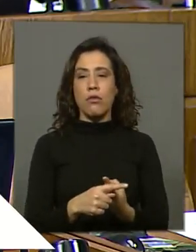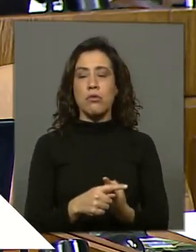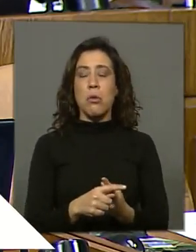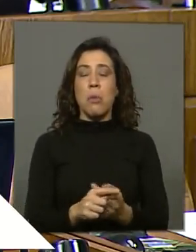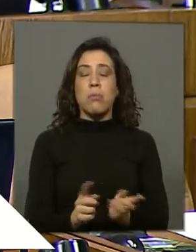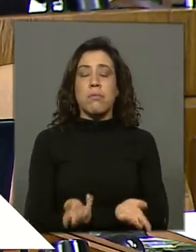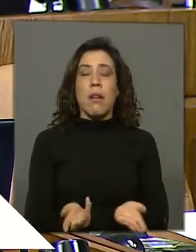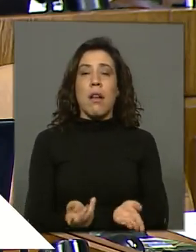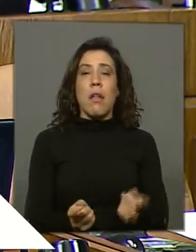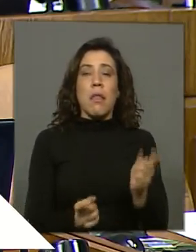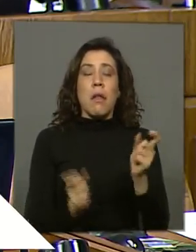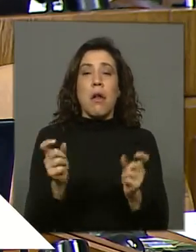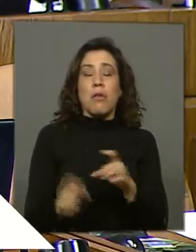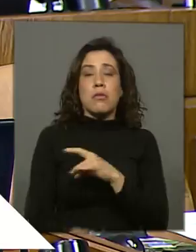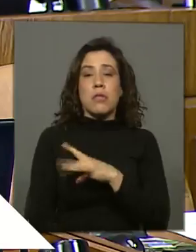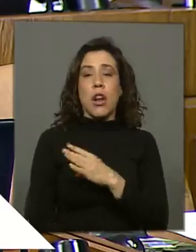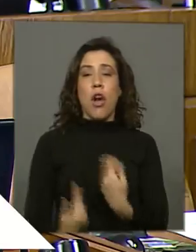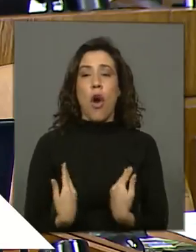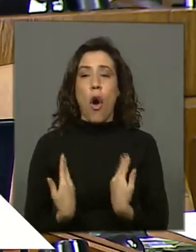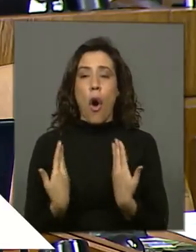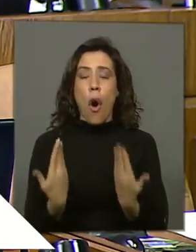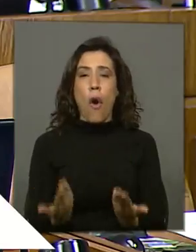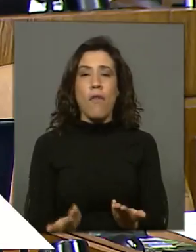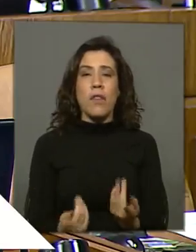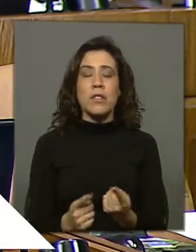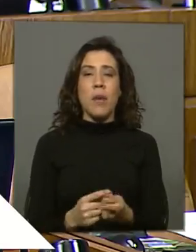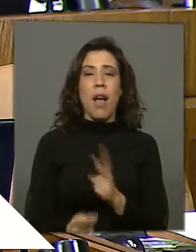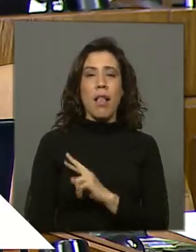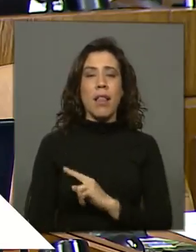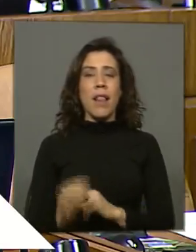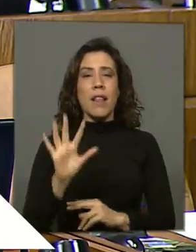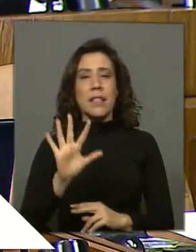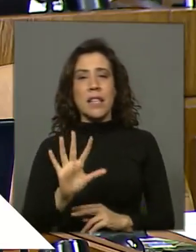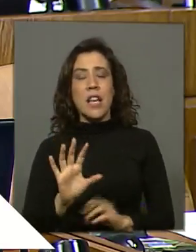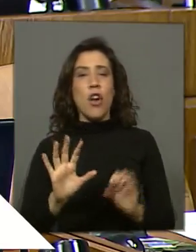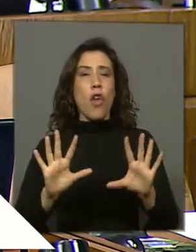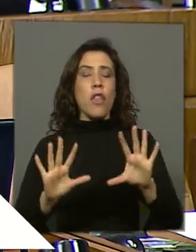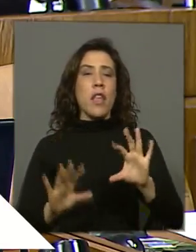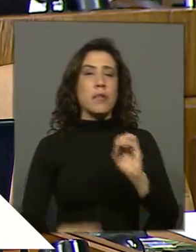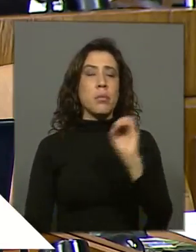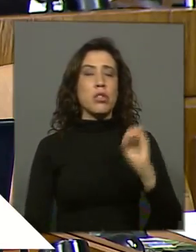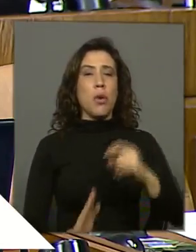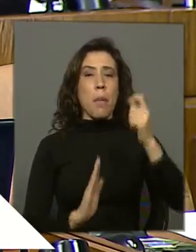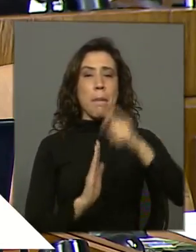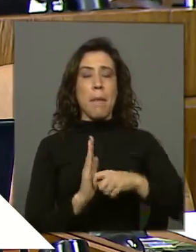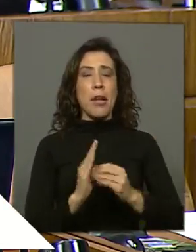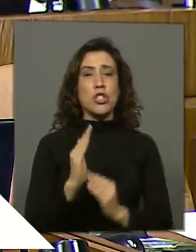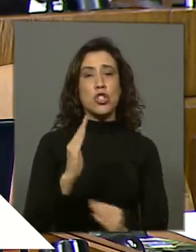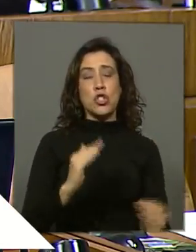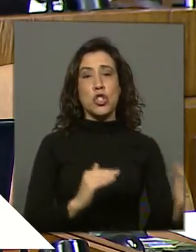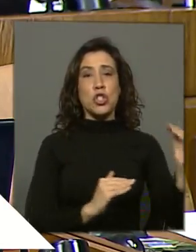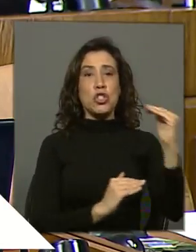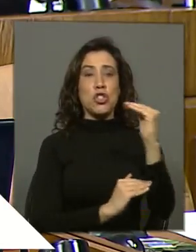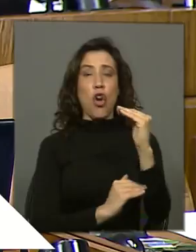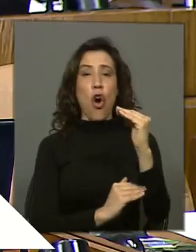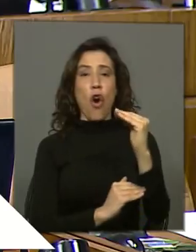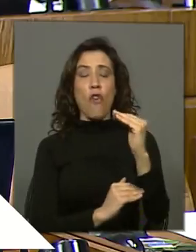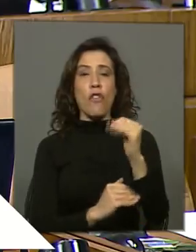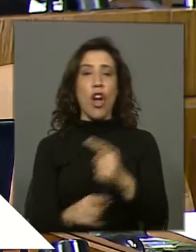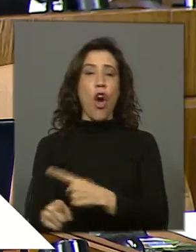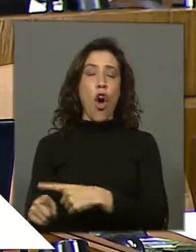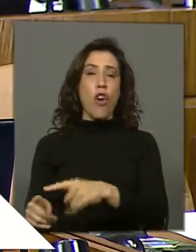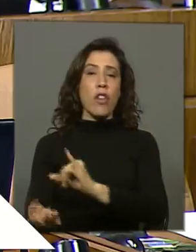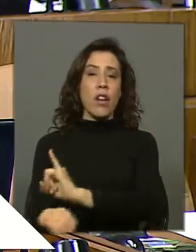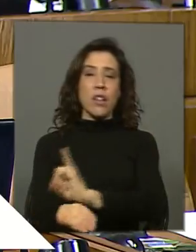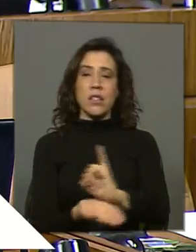obviamente de los compatriotas ofrecían tasas del 5 el 10% mensual muy por sobre obviamente cualquier otra